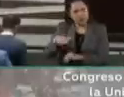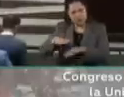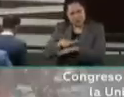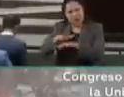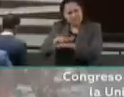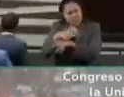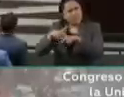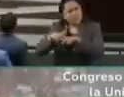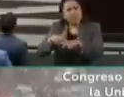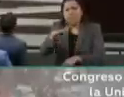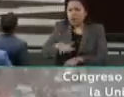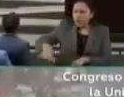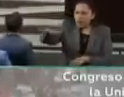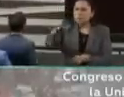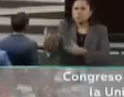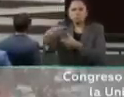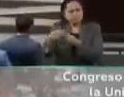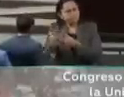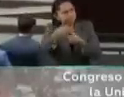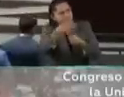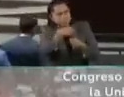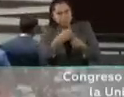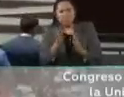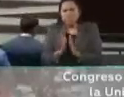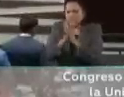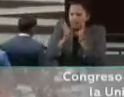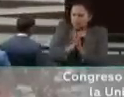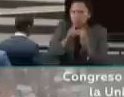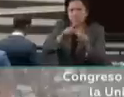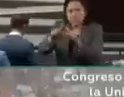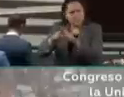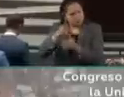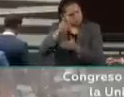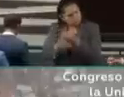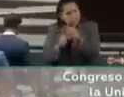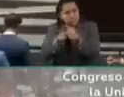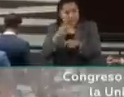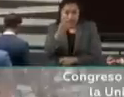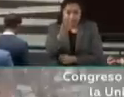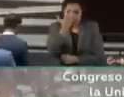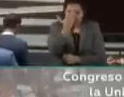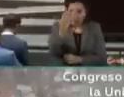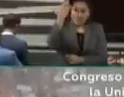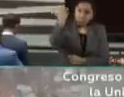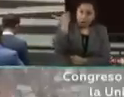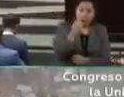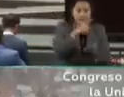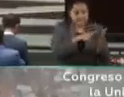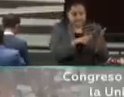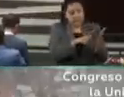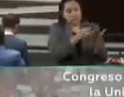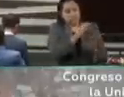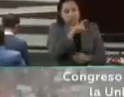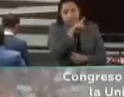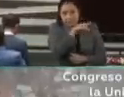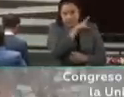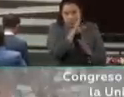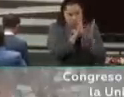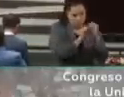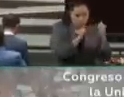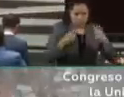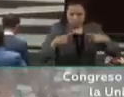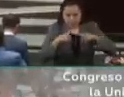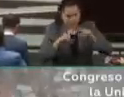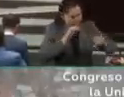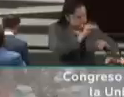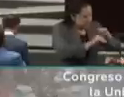democracia sin alterar los cimientos que colocaron los diputados constituyentes de 1917 y sobre los cuales se ha construido